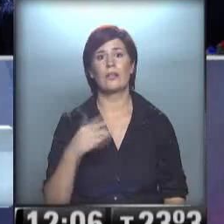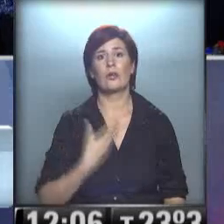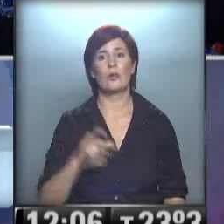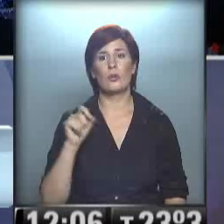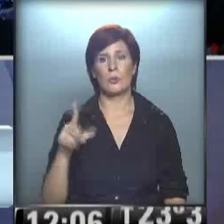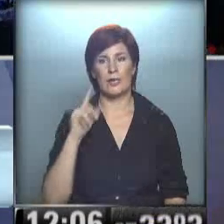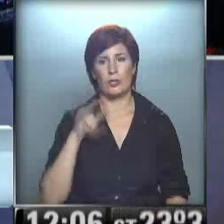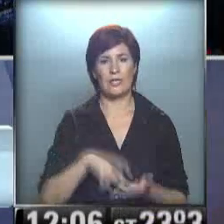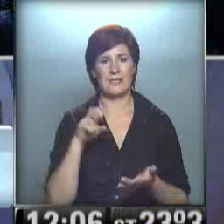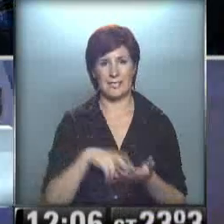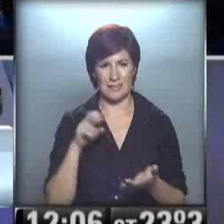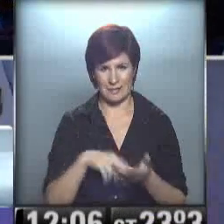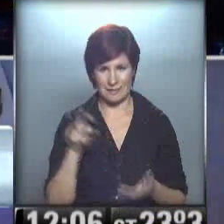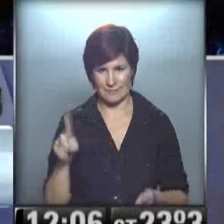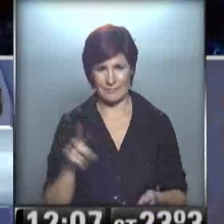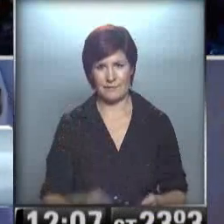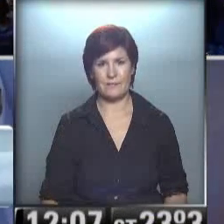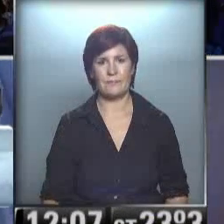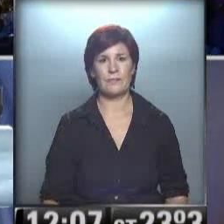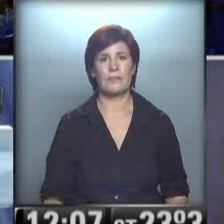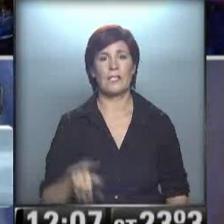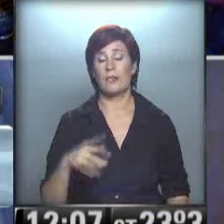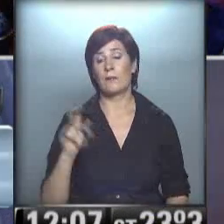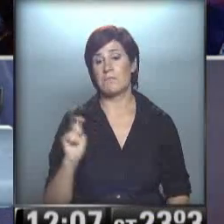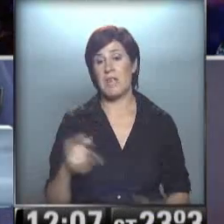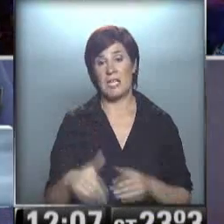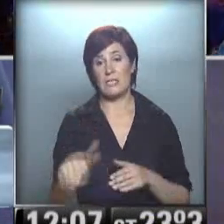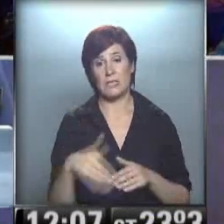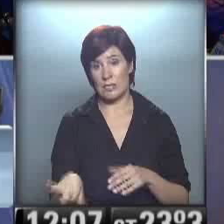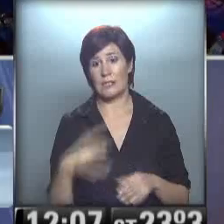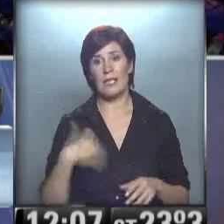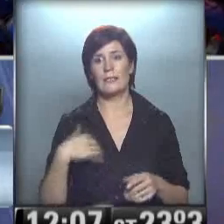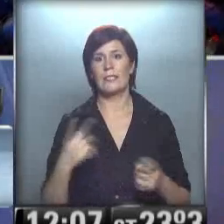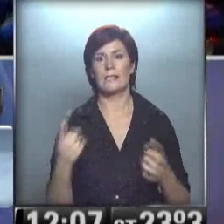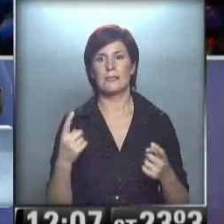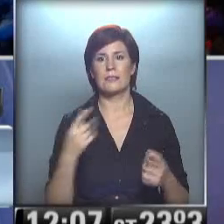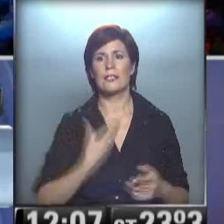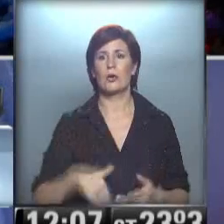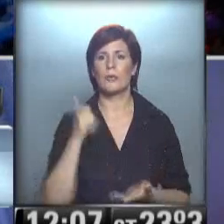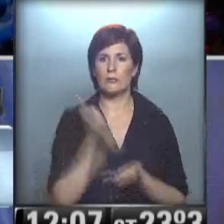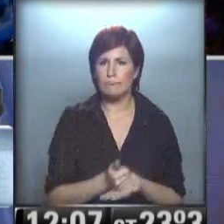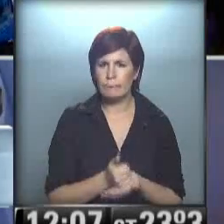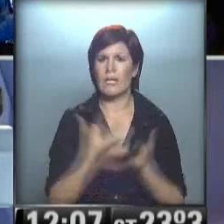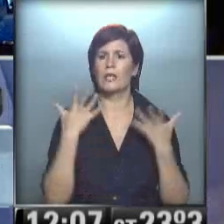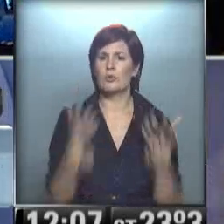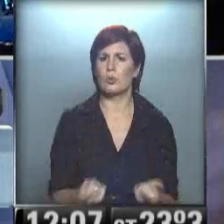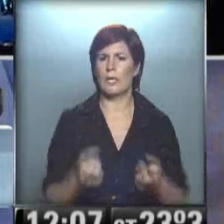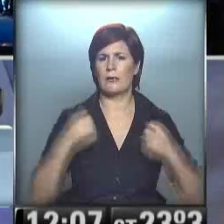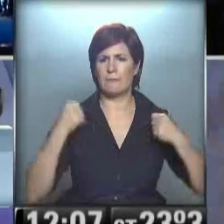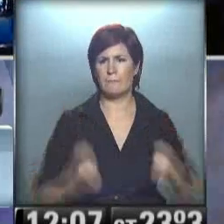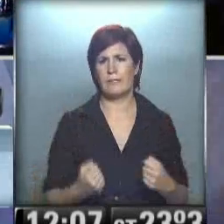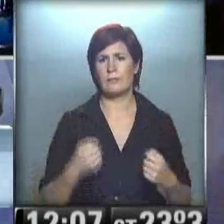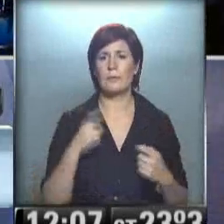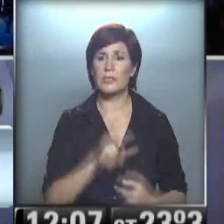Salta. De estos próximos 12 meses en los cuales la Argentina necesita un Estado presente, un gobierno al lado de los